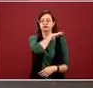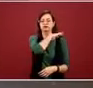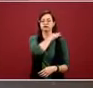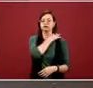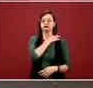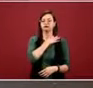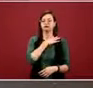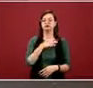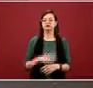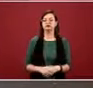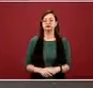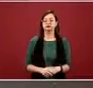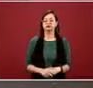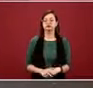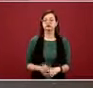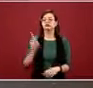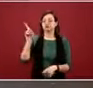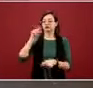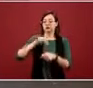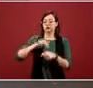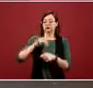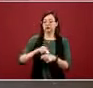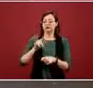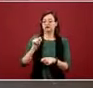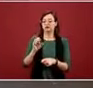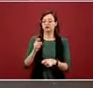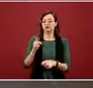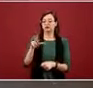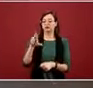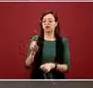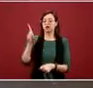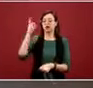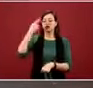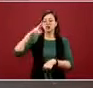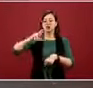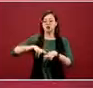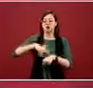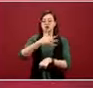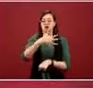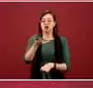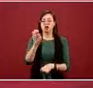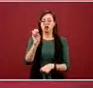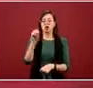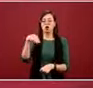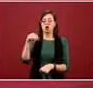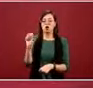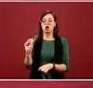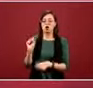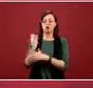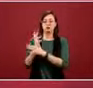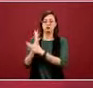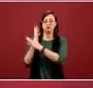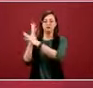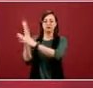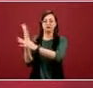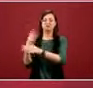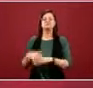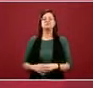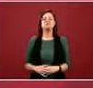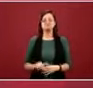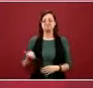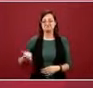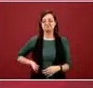declaraciones del doctor Tedros Ghebreyesus, director general de la Organización Mundial de la Salud, es interesante porque cada